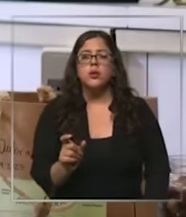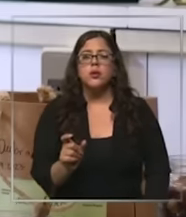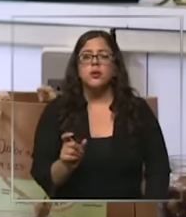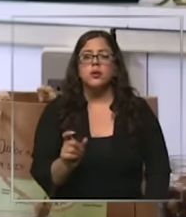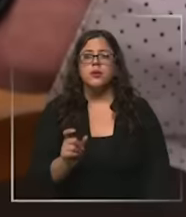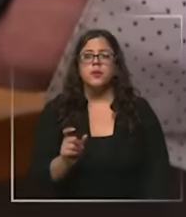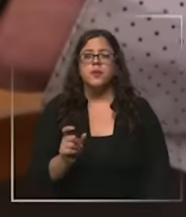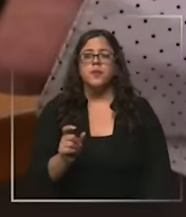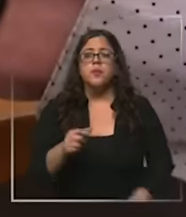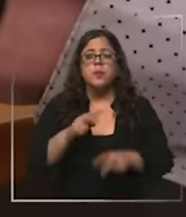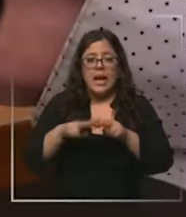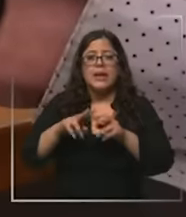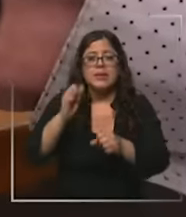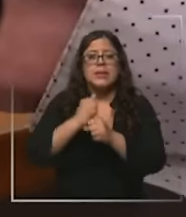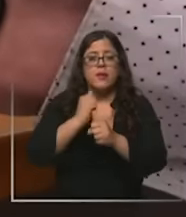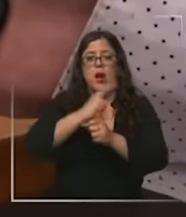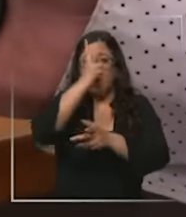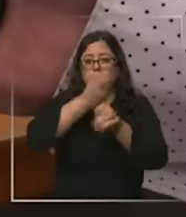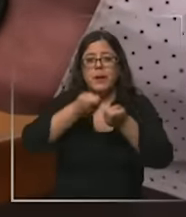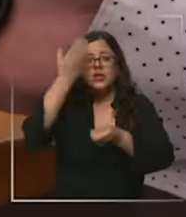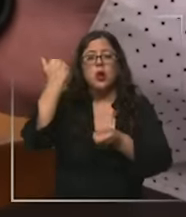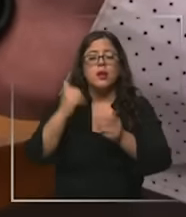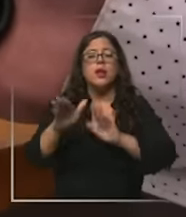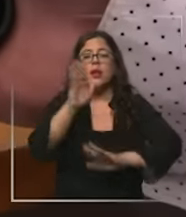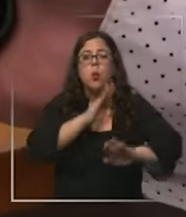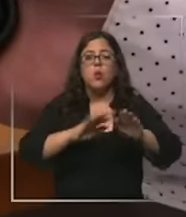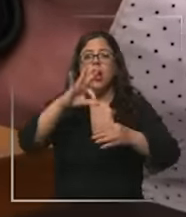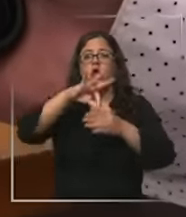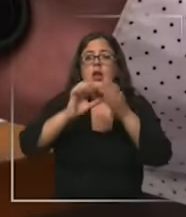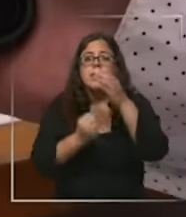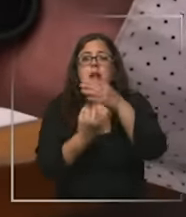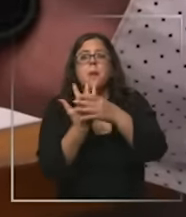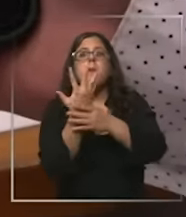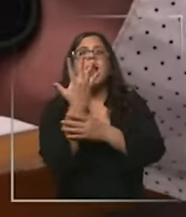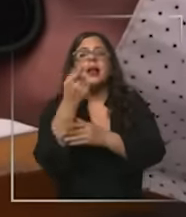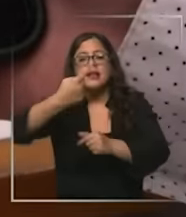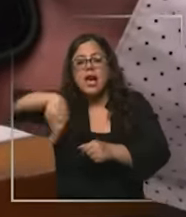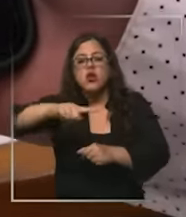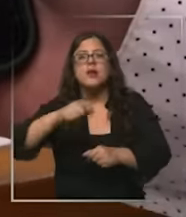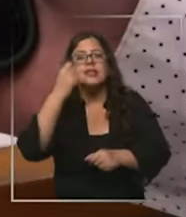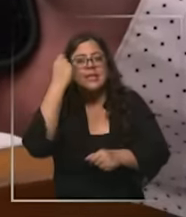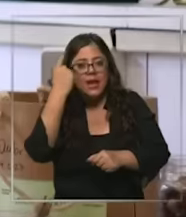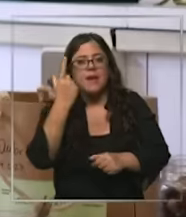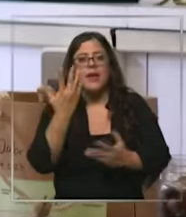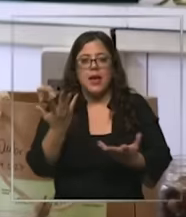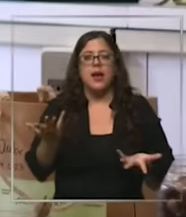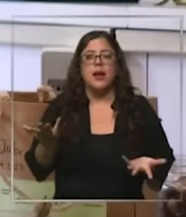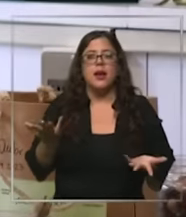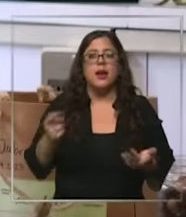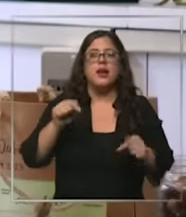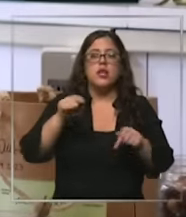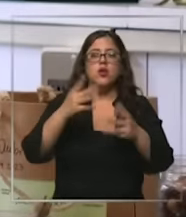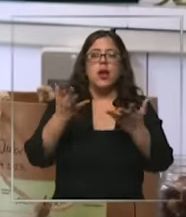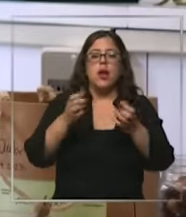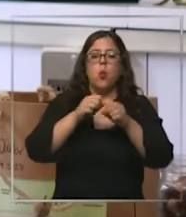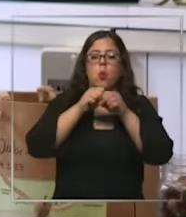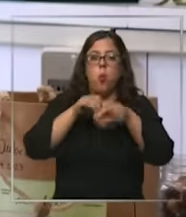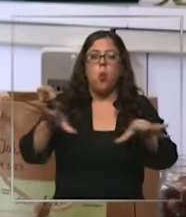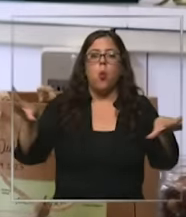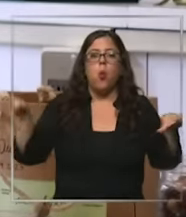que ha realizado trabajos similares de cuidado de plantas. Ya más o menos sabían cómo se comportaba y después esto lo hicieron de forma